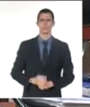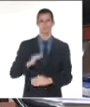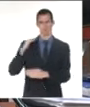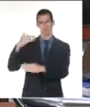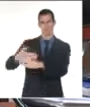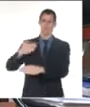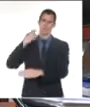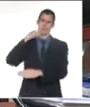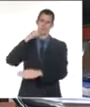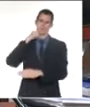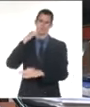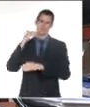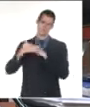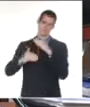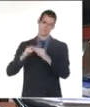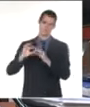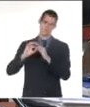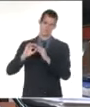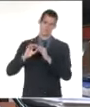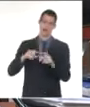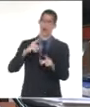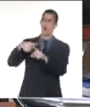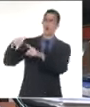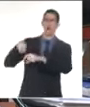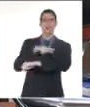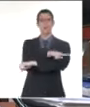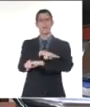bloqueo económico, comercial y financiero,